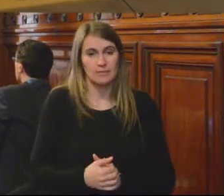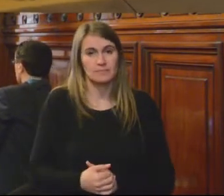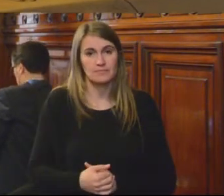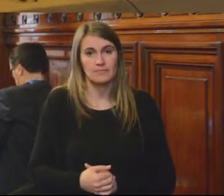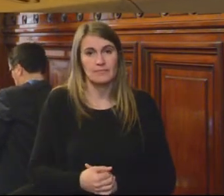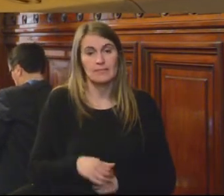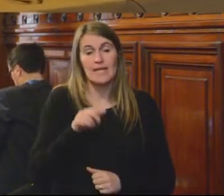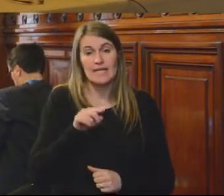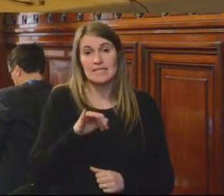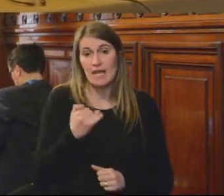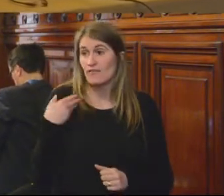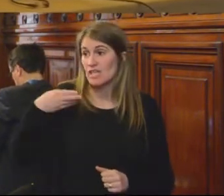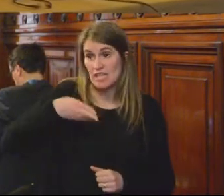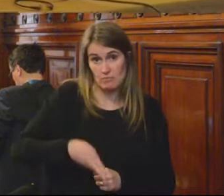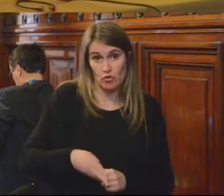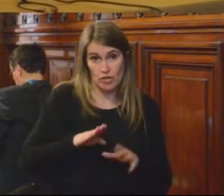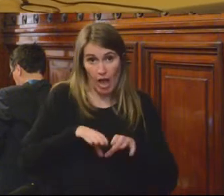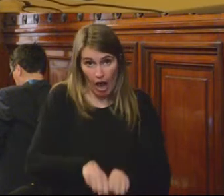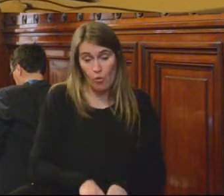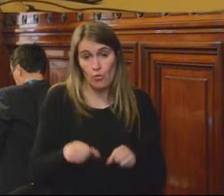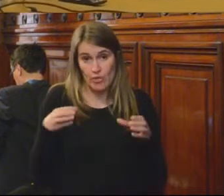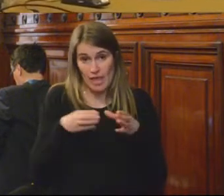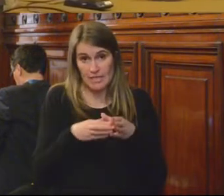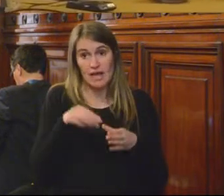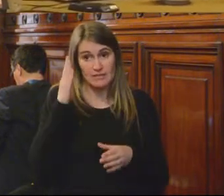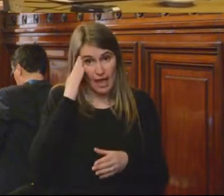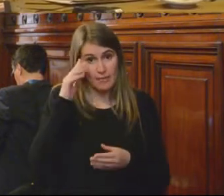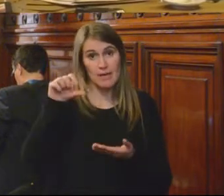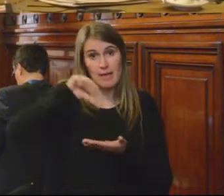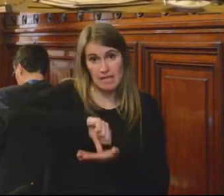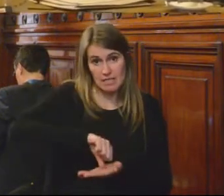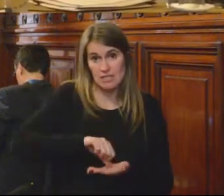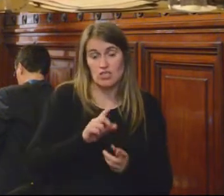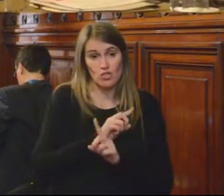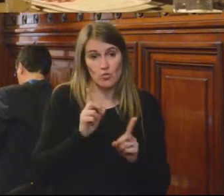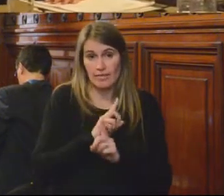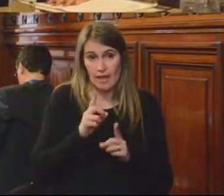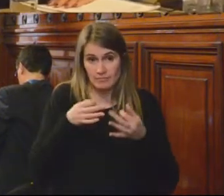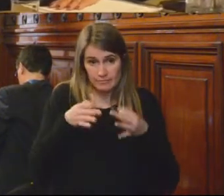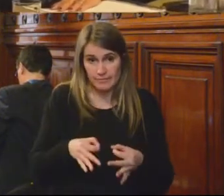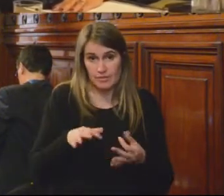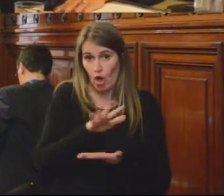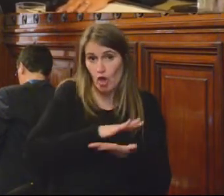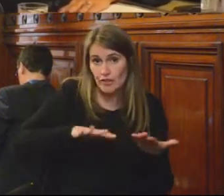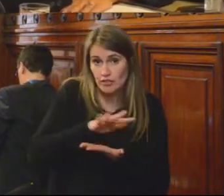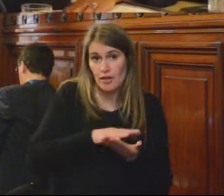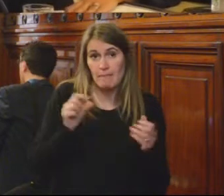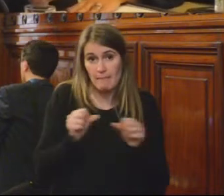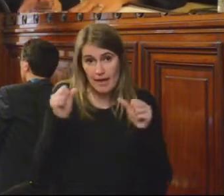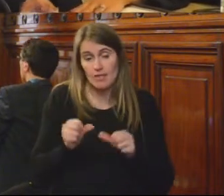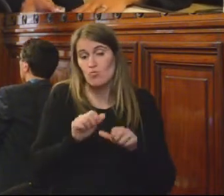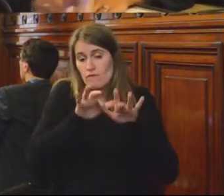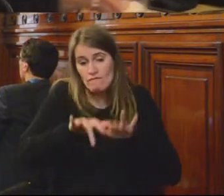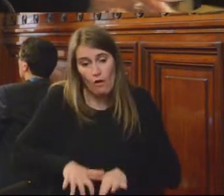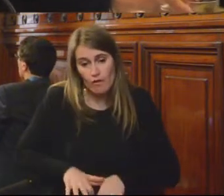Hemos venido a esta audiencia a pesar de que nuestro país, como usted bien lo sabe, considera que no están dadas las condiciones para que se elabore un informe